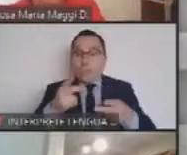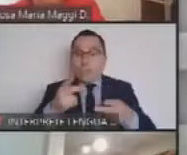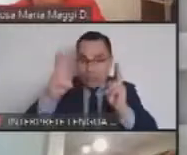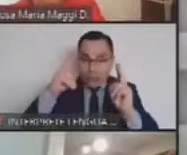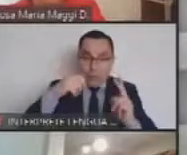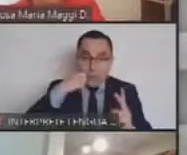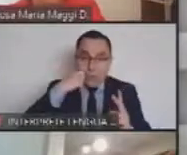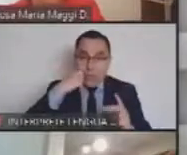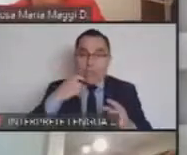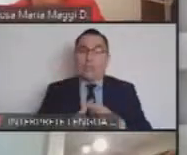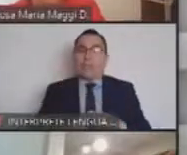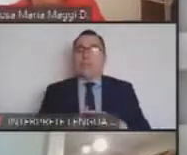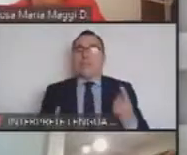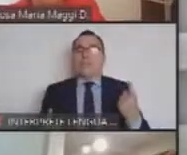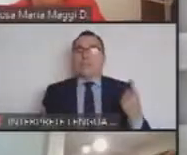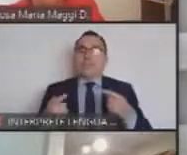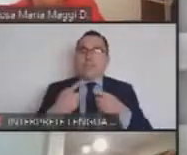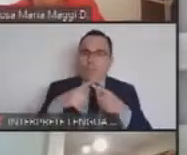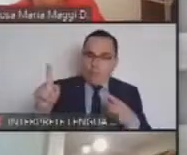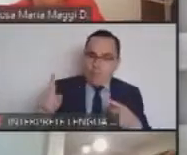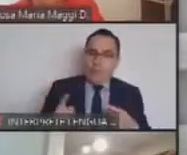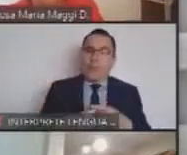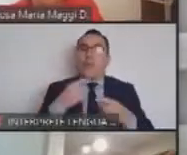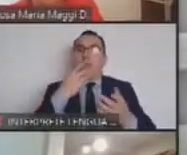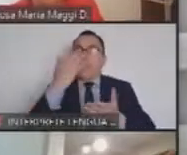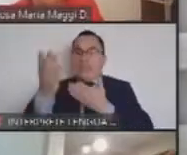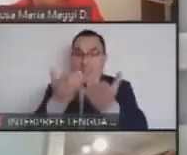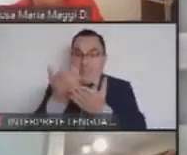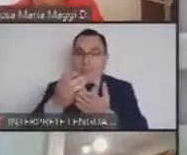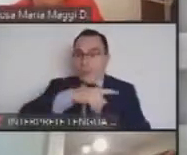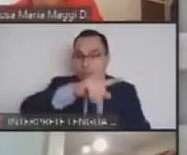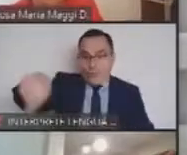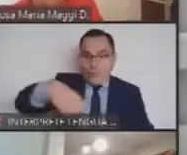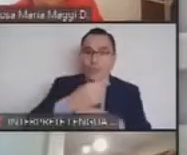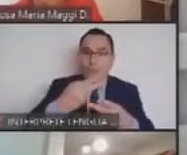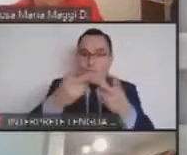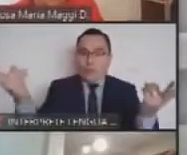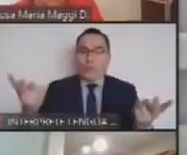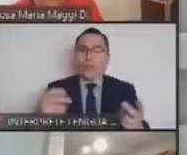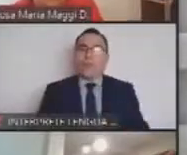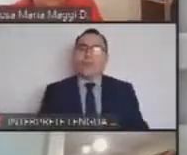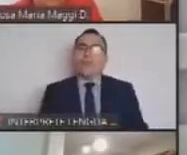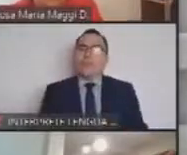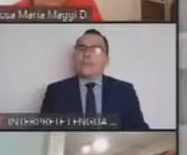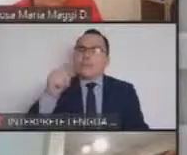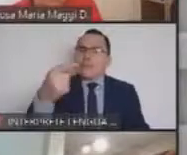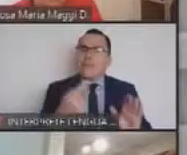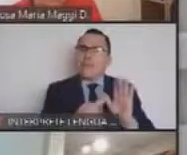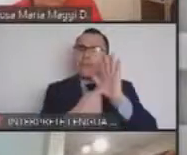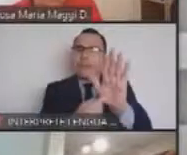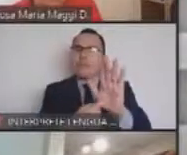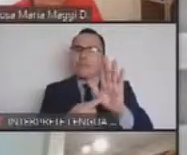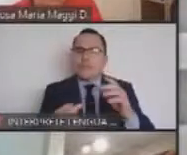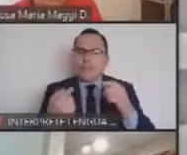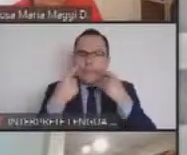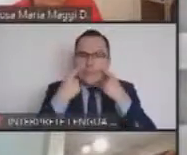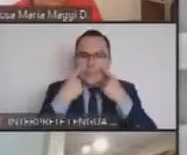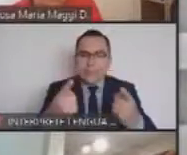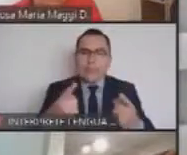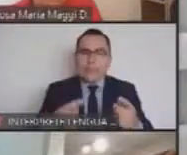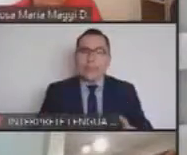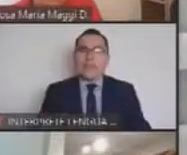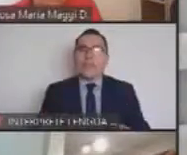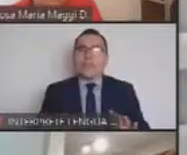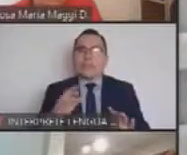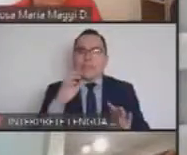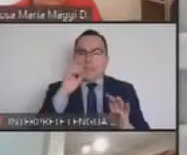humanos, un enfoque, y servicio público, el segundo. Para comenzar esta presentación, quiero primero referirme a